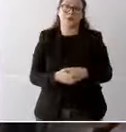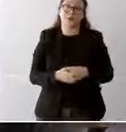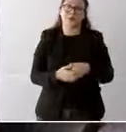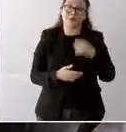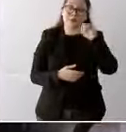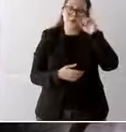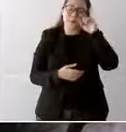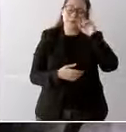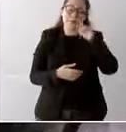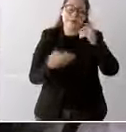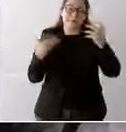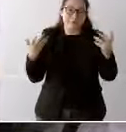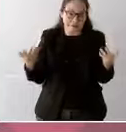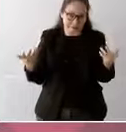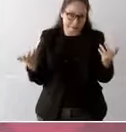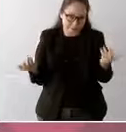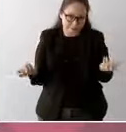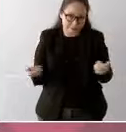De todas maneras,